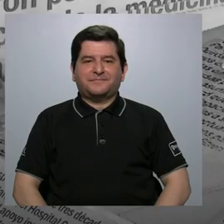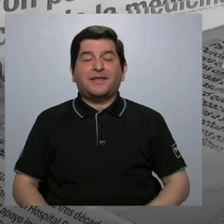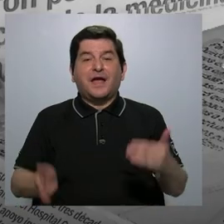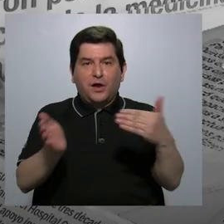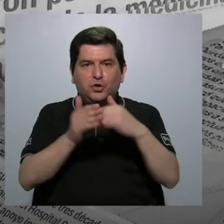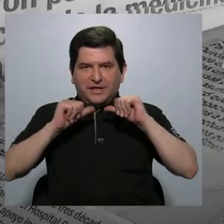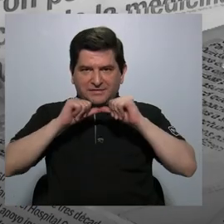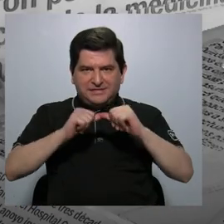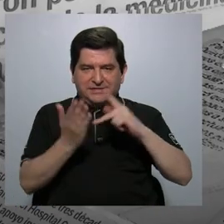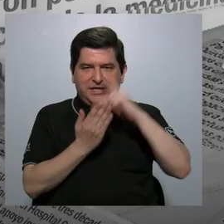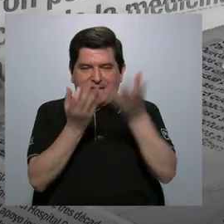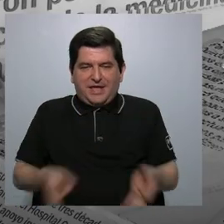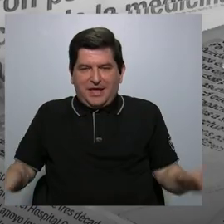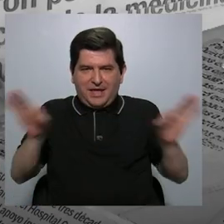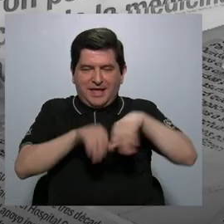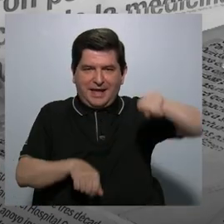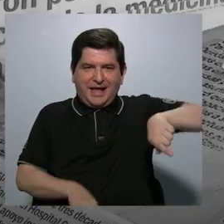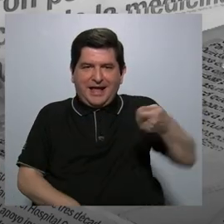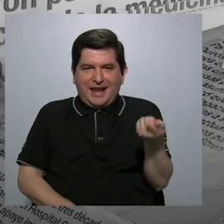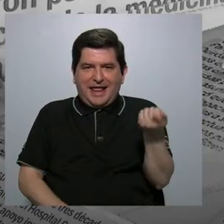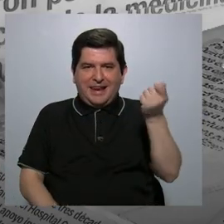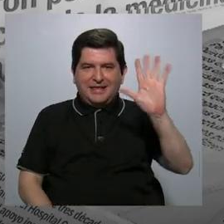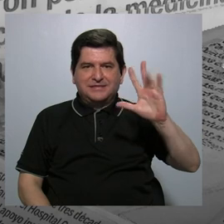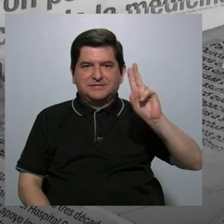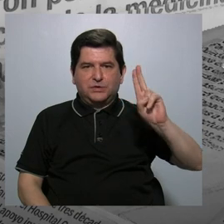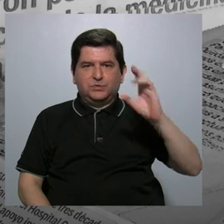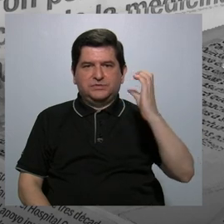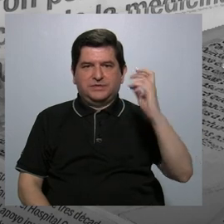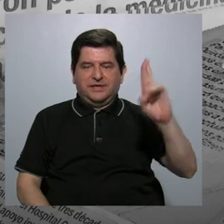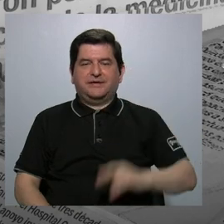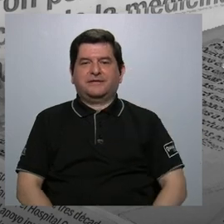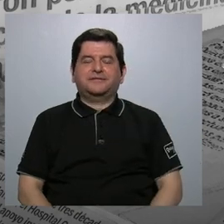Estamos de regreso con Lo que Importa aquí por Canal 15 UCR.